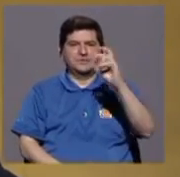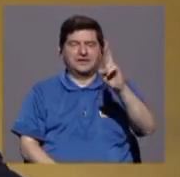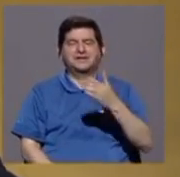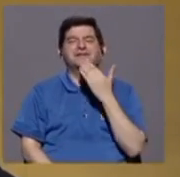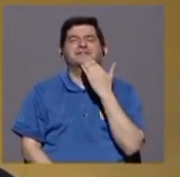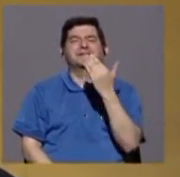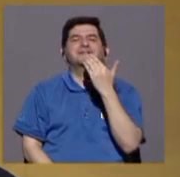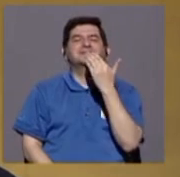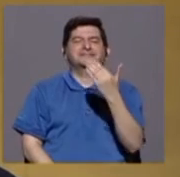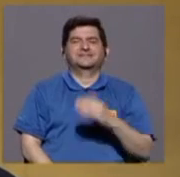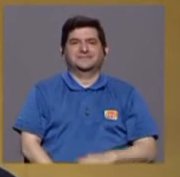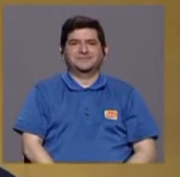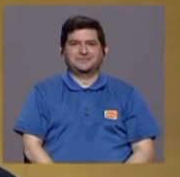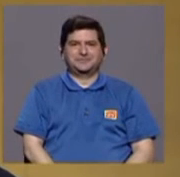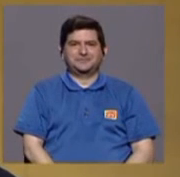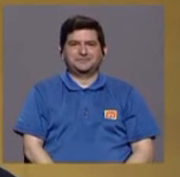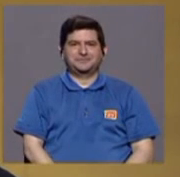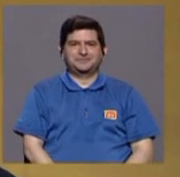Muchas gracias, Danilo.